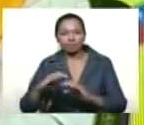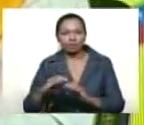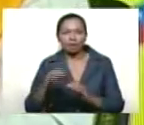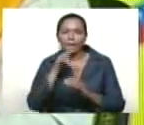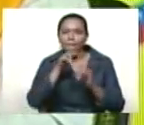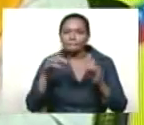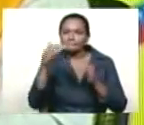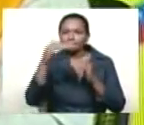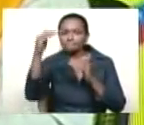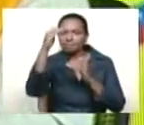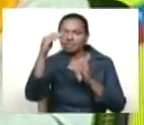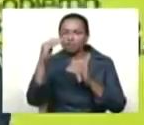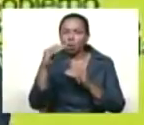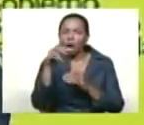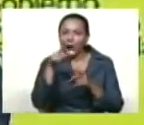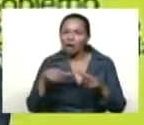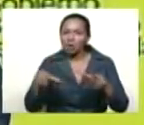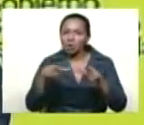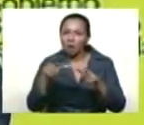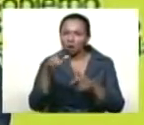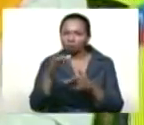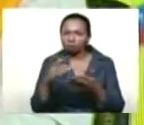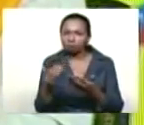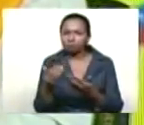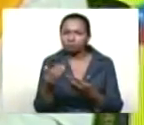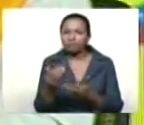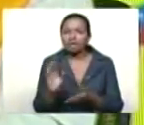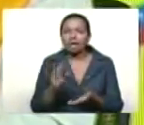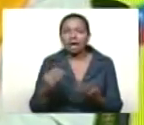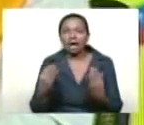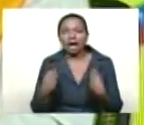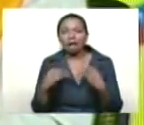pisos. Eso queda ahí en San Martín, ¿no? Exacto, al lado de la maternidad.